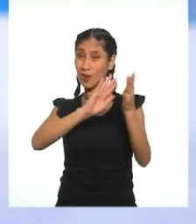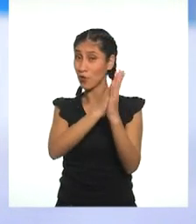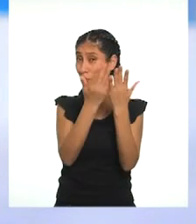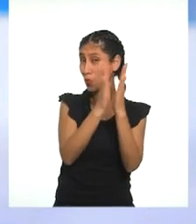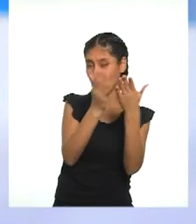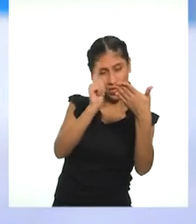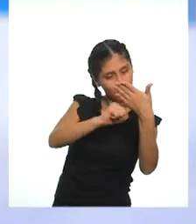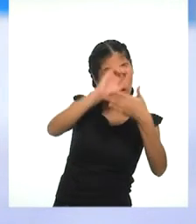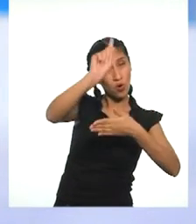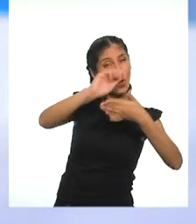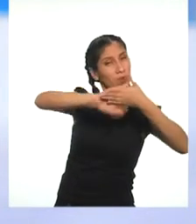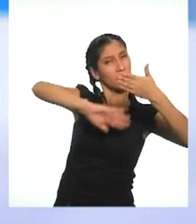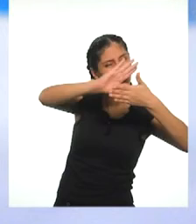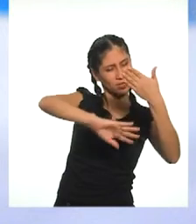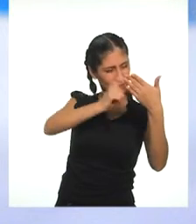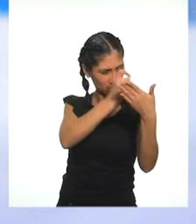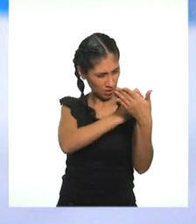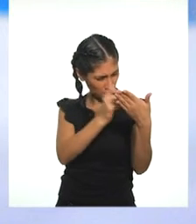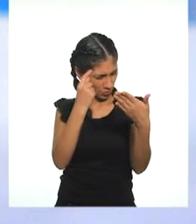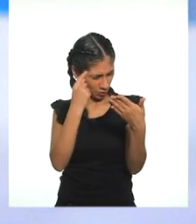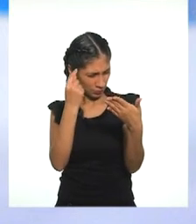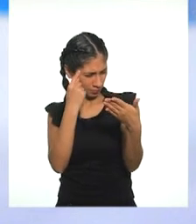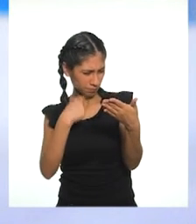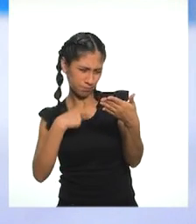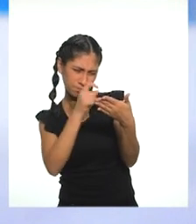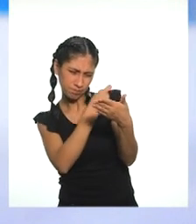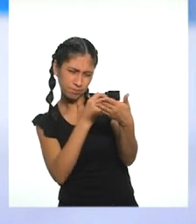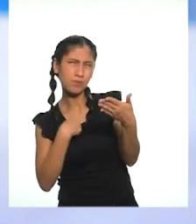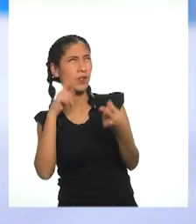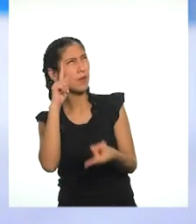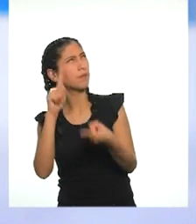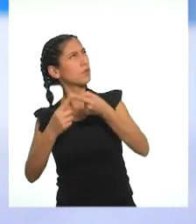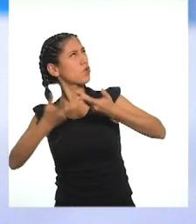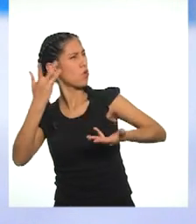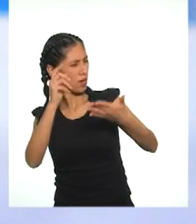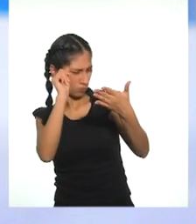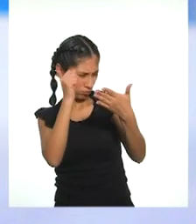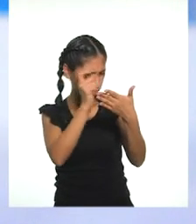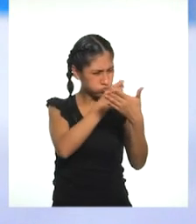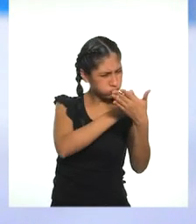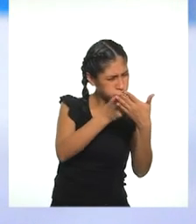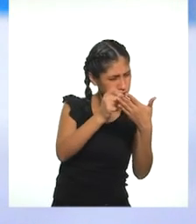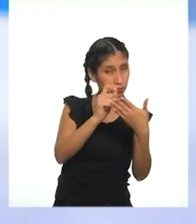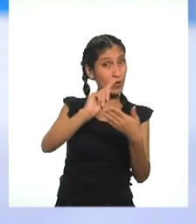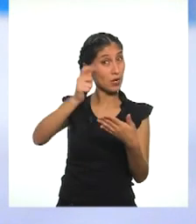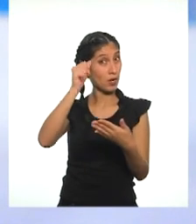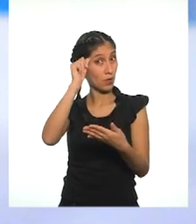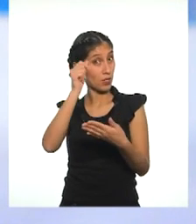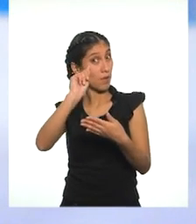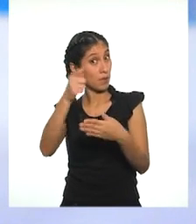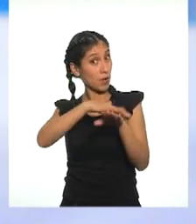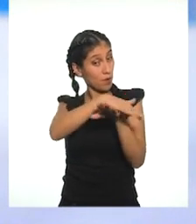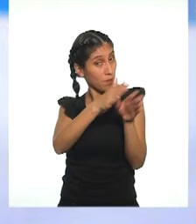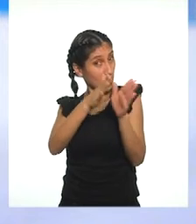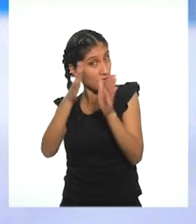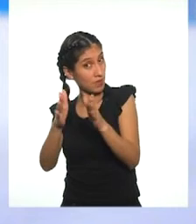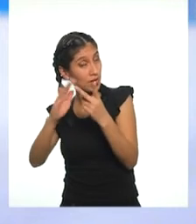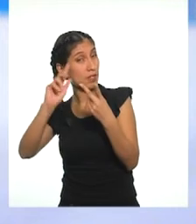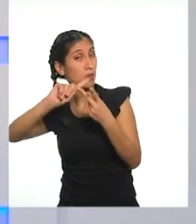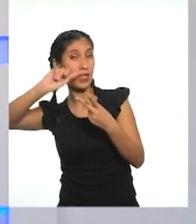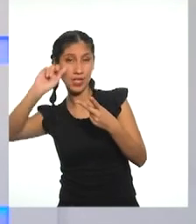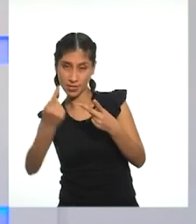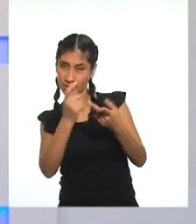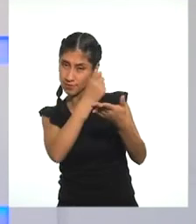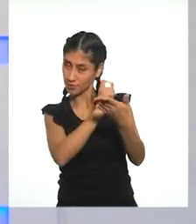o algunas hojas de papel para ponernos a escribir. Recuerden que primero debemos planificar y luego escribir una primera